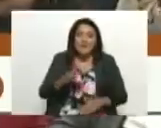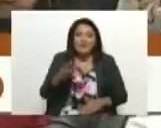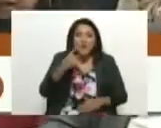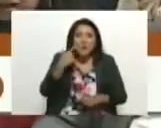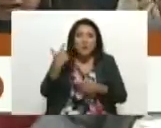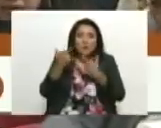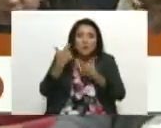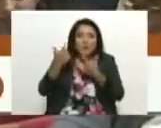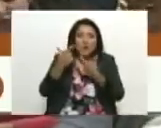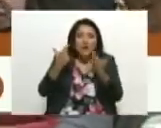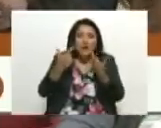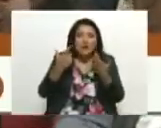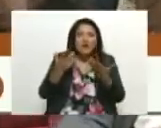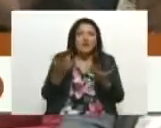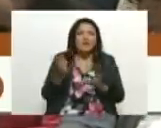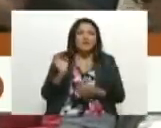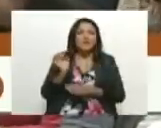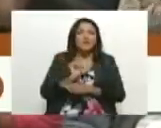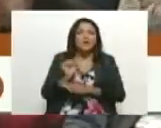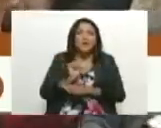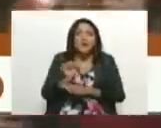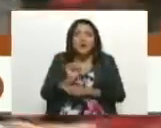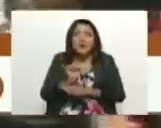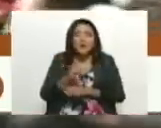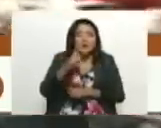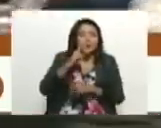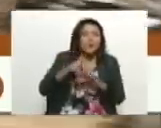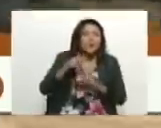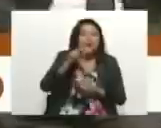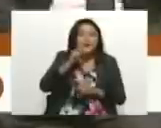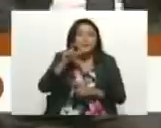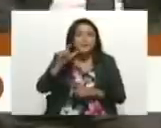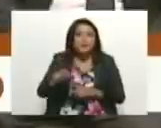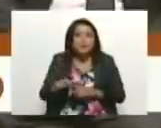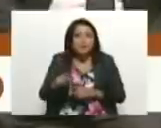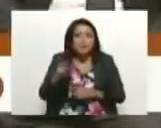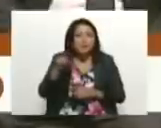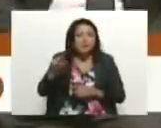buscando caravanas y buscando escoltas y buscando gente con armas y cosas de esas.